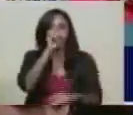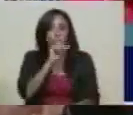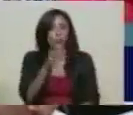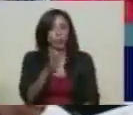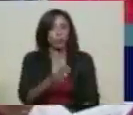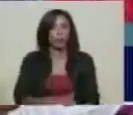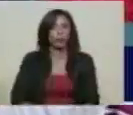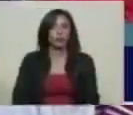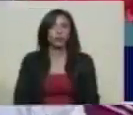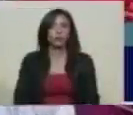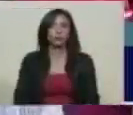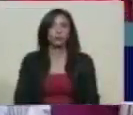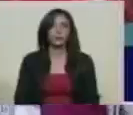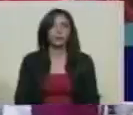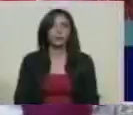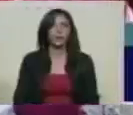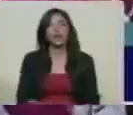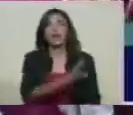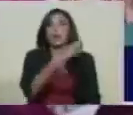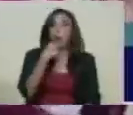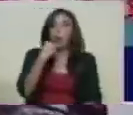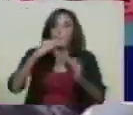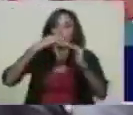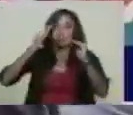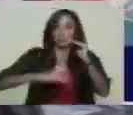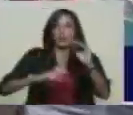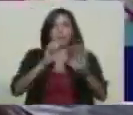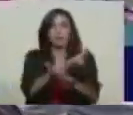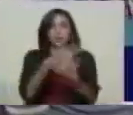Los más jóvenes tienen 18 años.